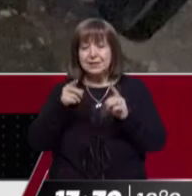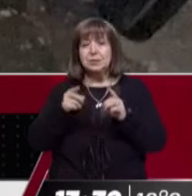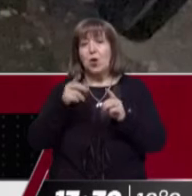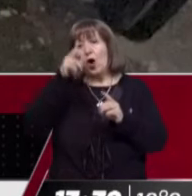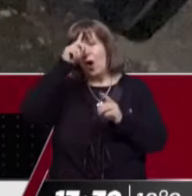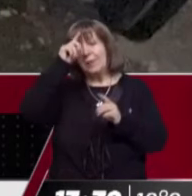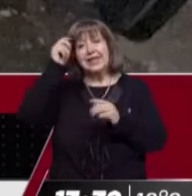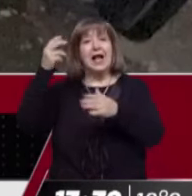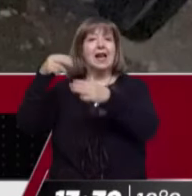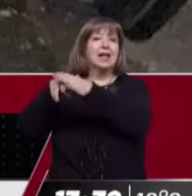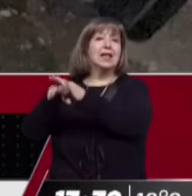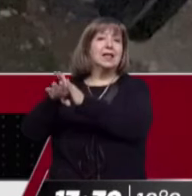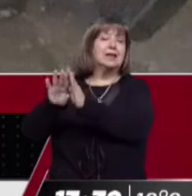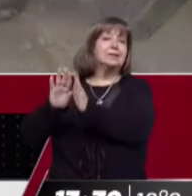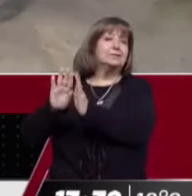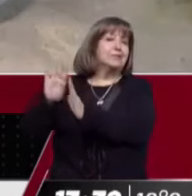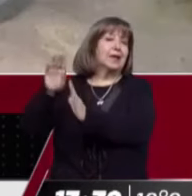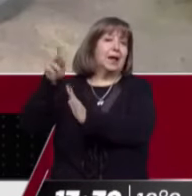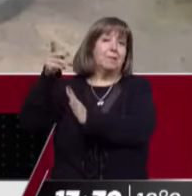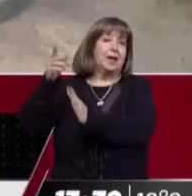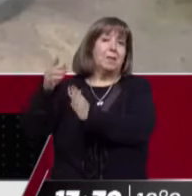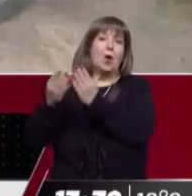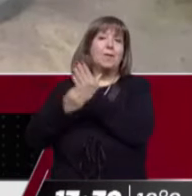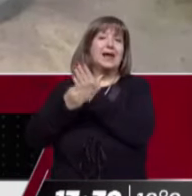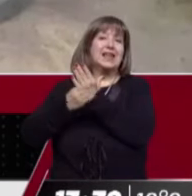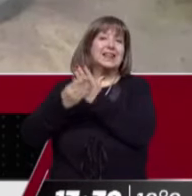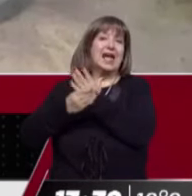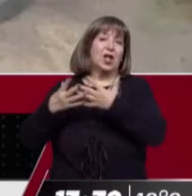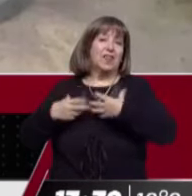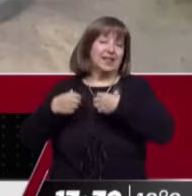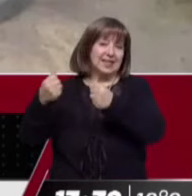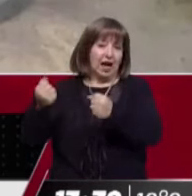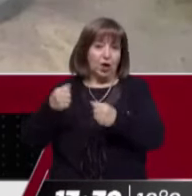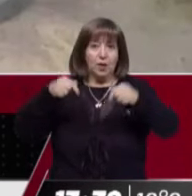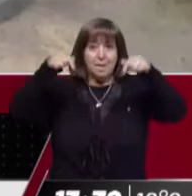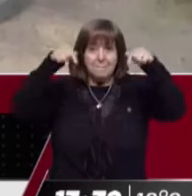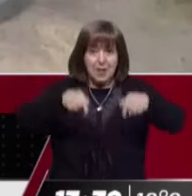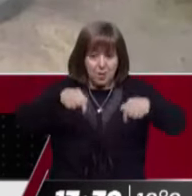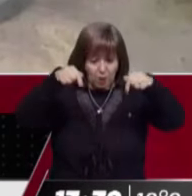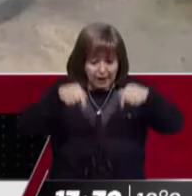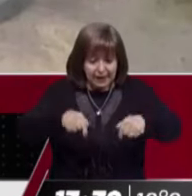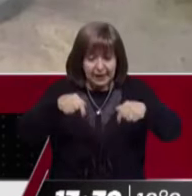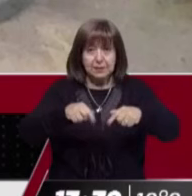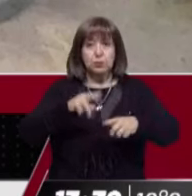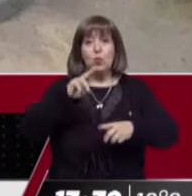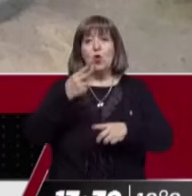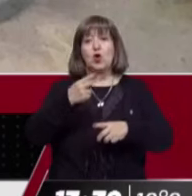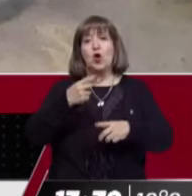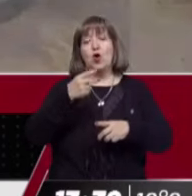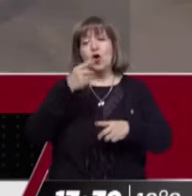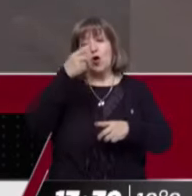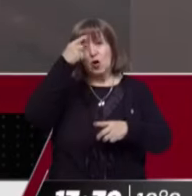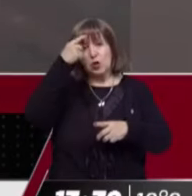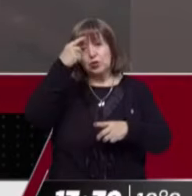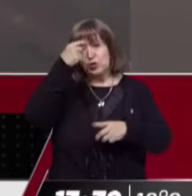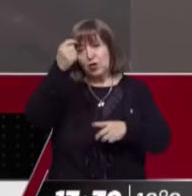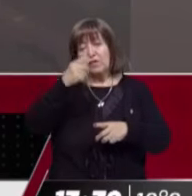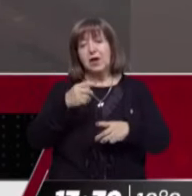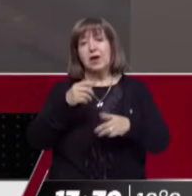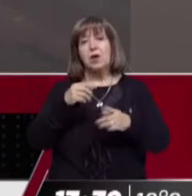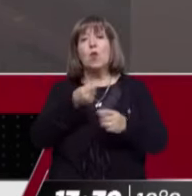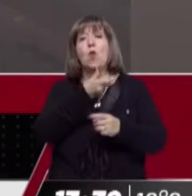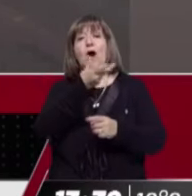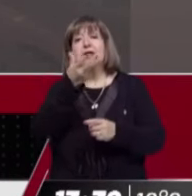un hospital, ya ese registro queda en el Ministerio de Salud. Entonces, ese registro, claro, no lo tienen ellos, pero sí tenemos esto que